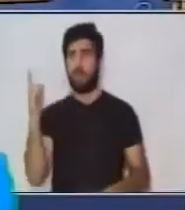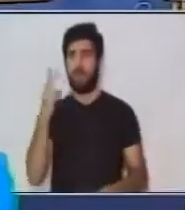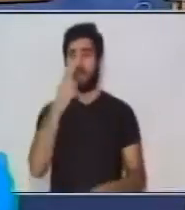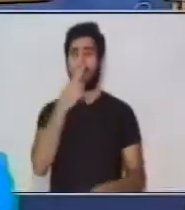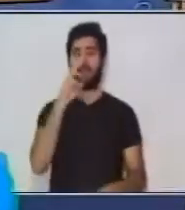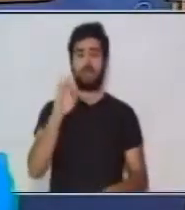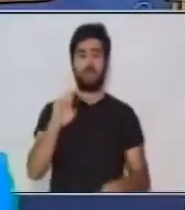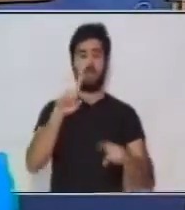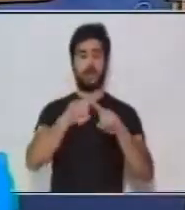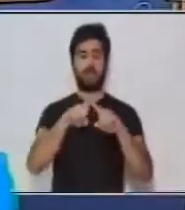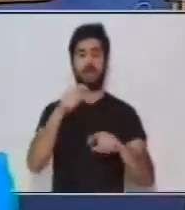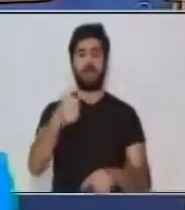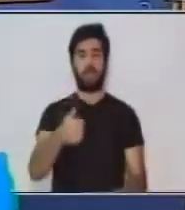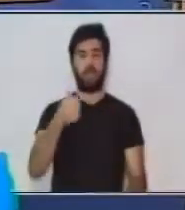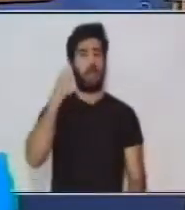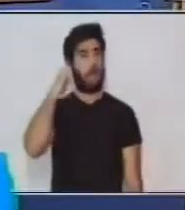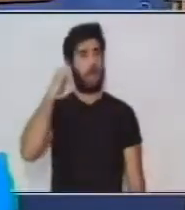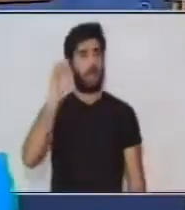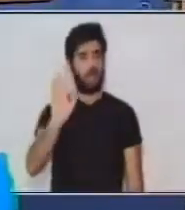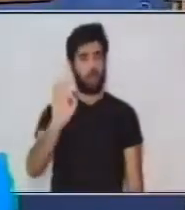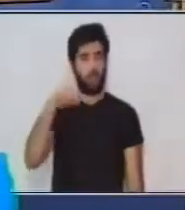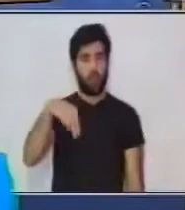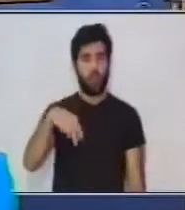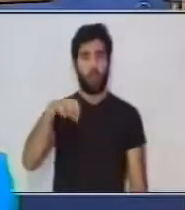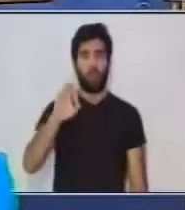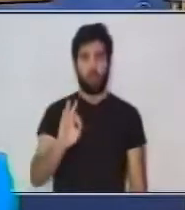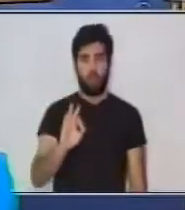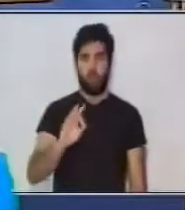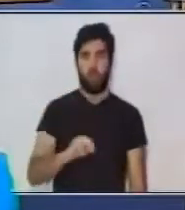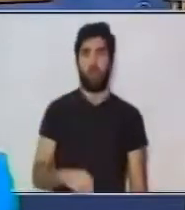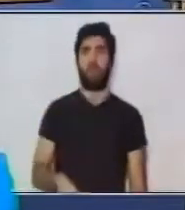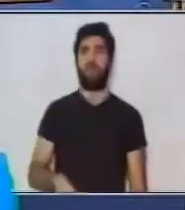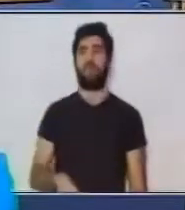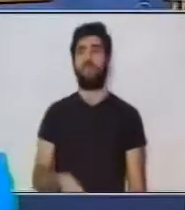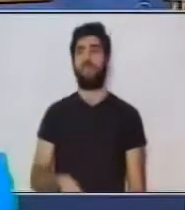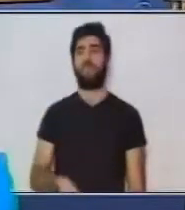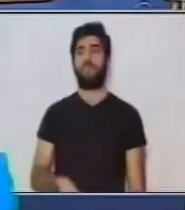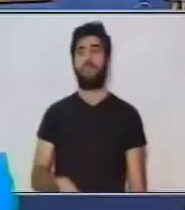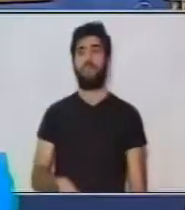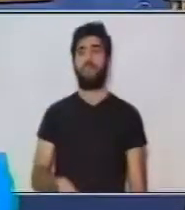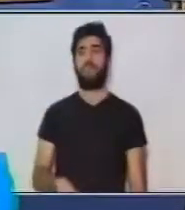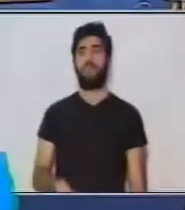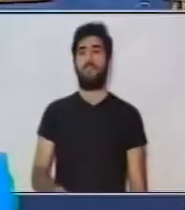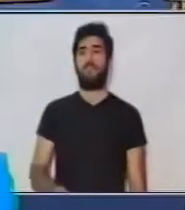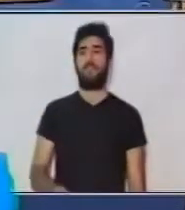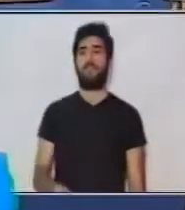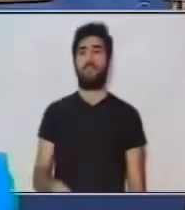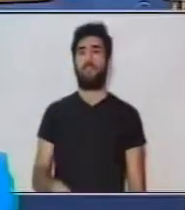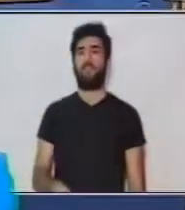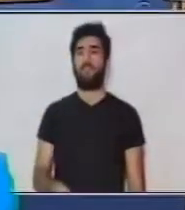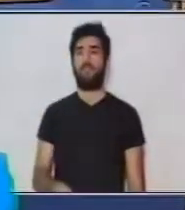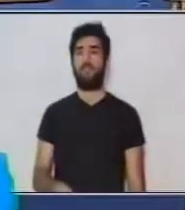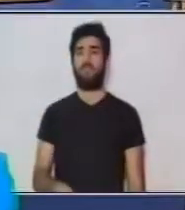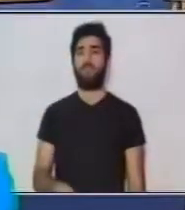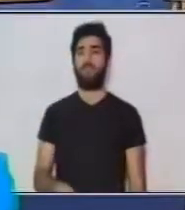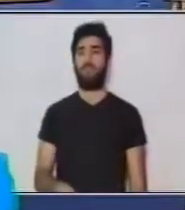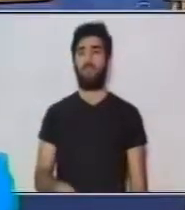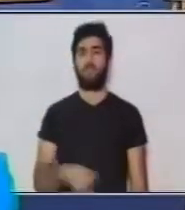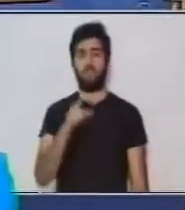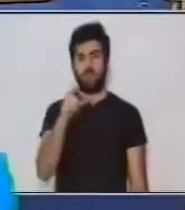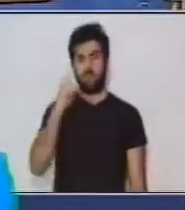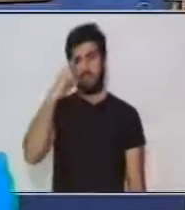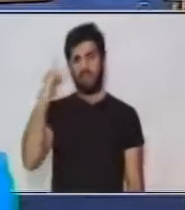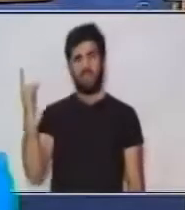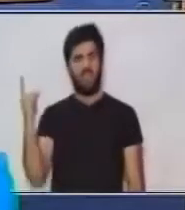a llamar hexágono. Bien, tal vez esta figura te parezca que no es un hexágono,